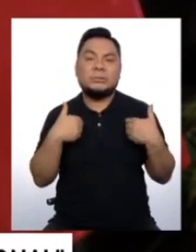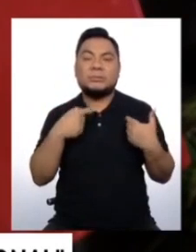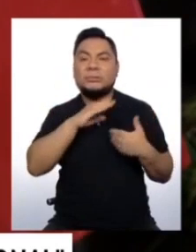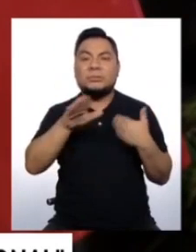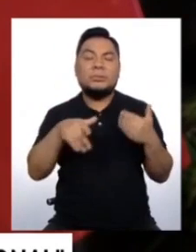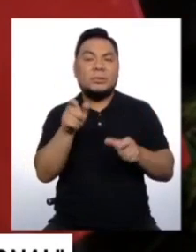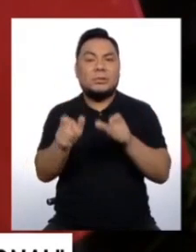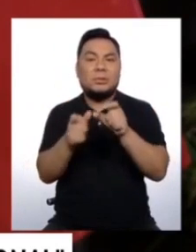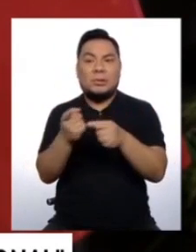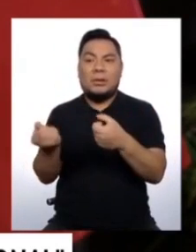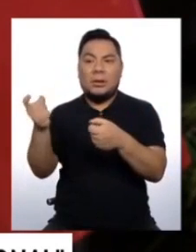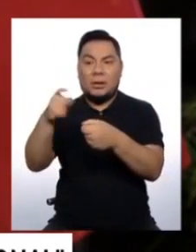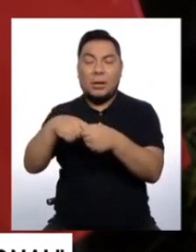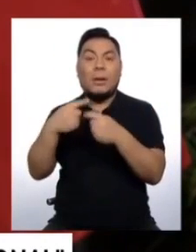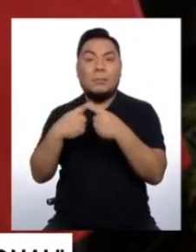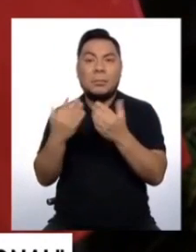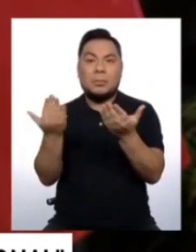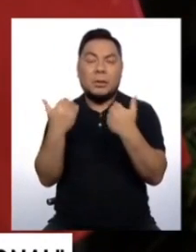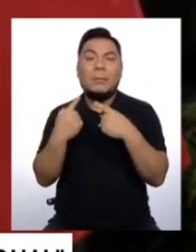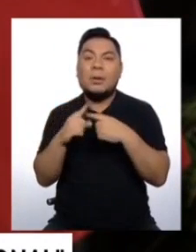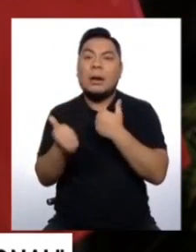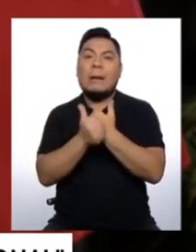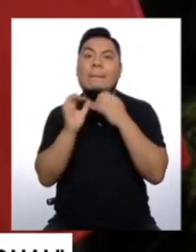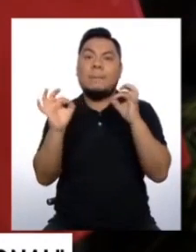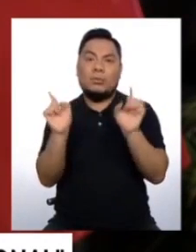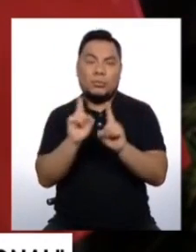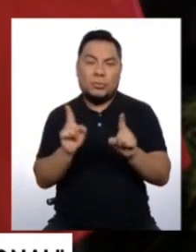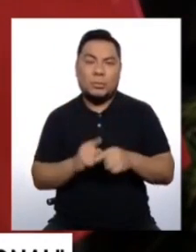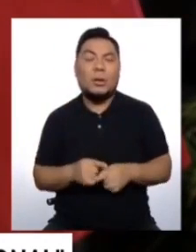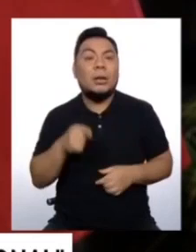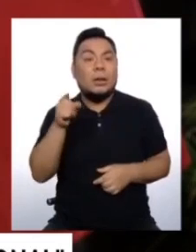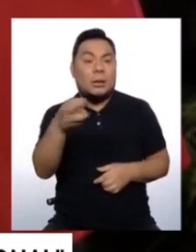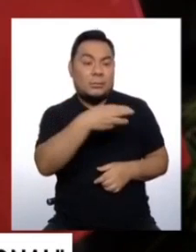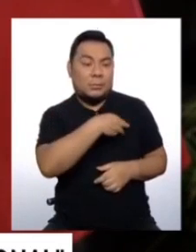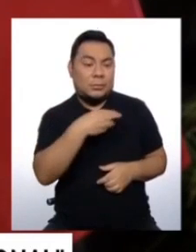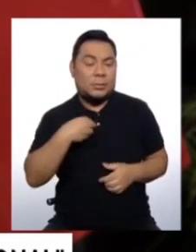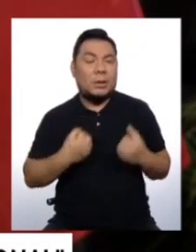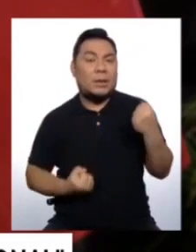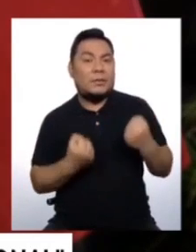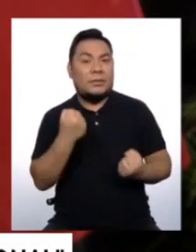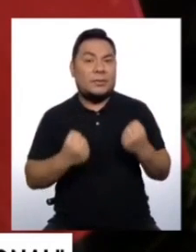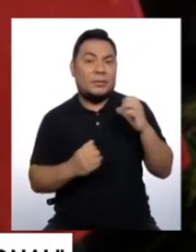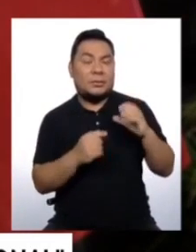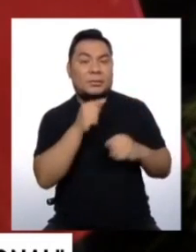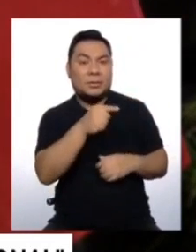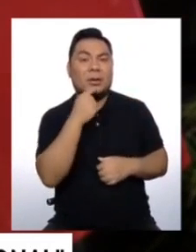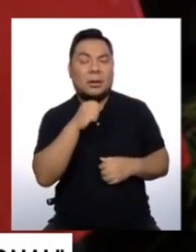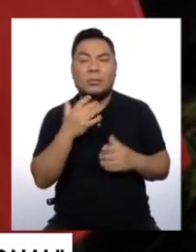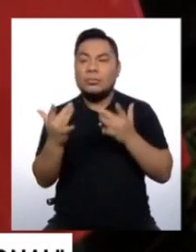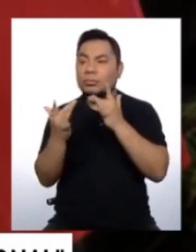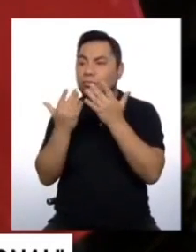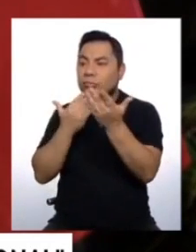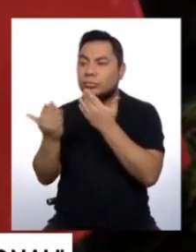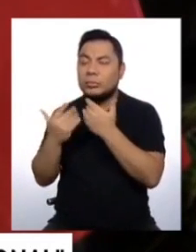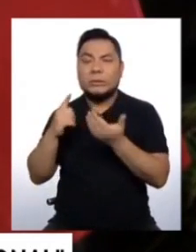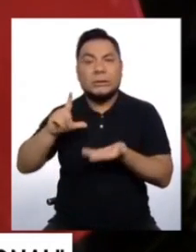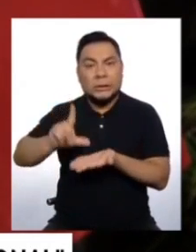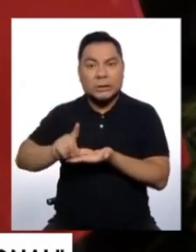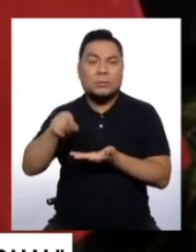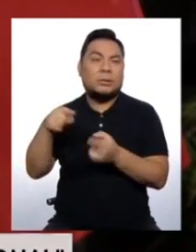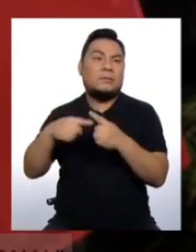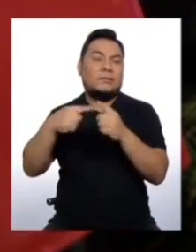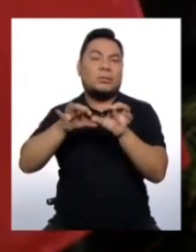el personal, pero sin generar ningún riesgo. El Ministerio de Transportes va a coordinar en Lima, como en las diferentes ciudades del